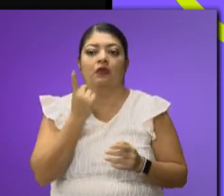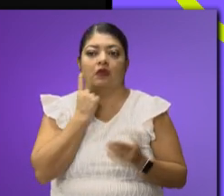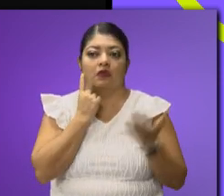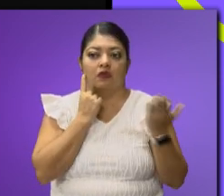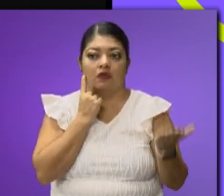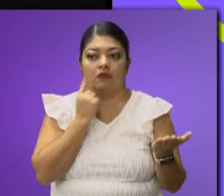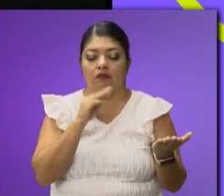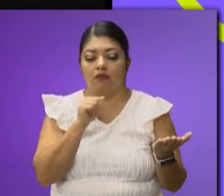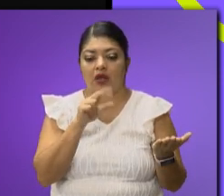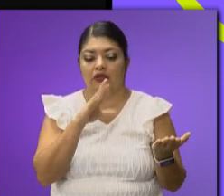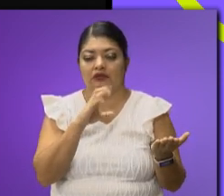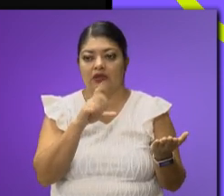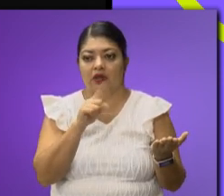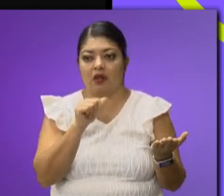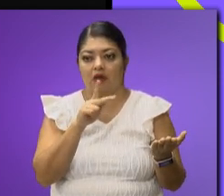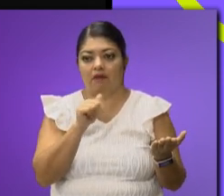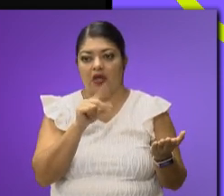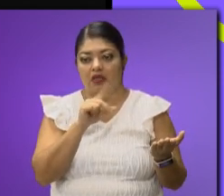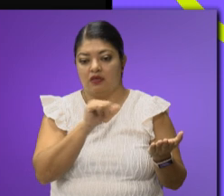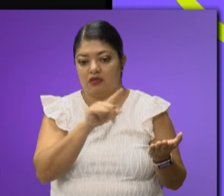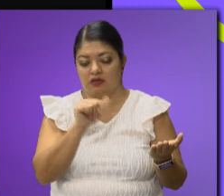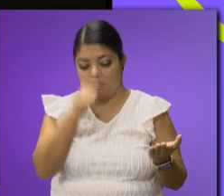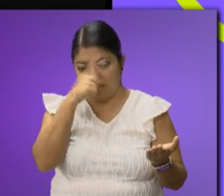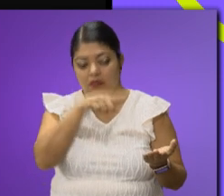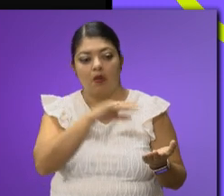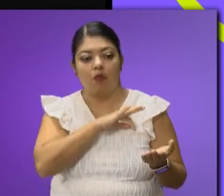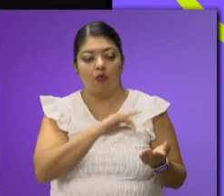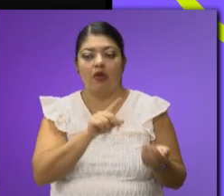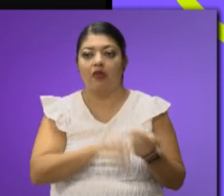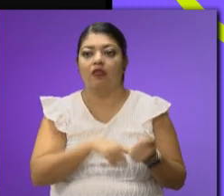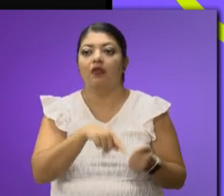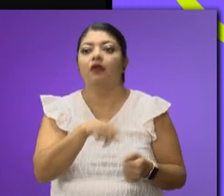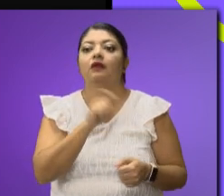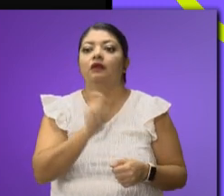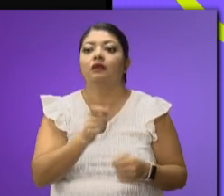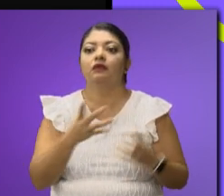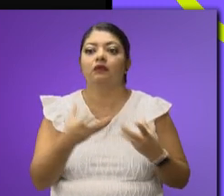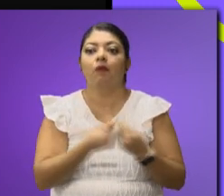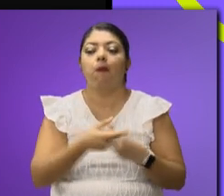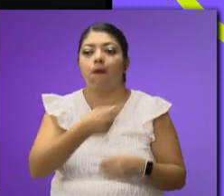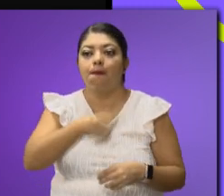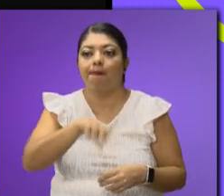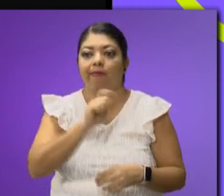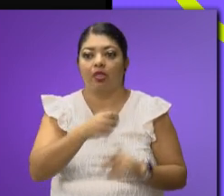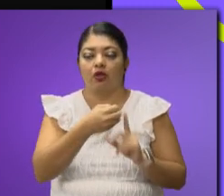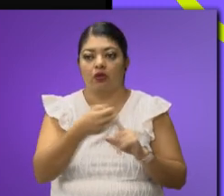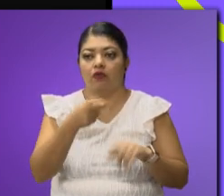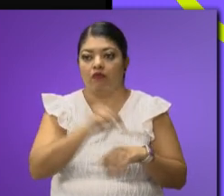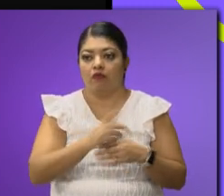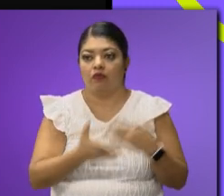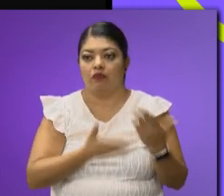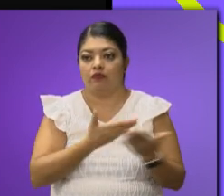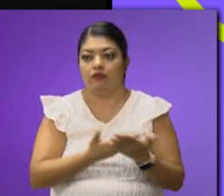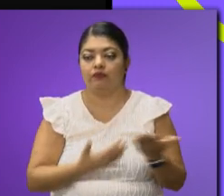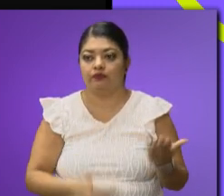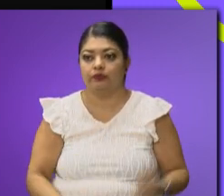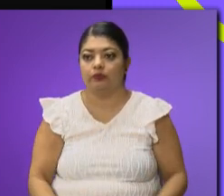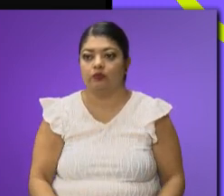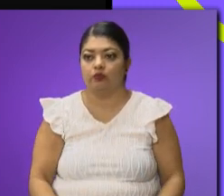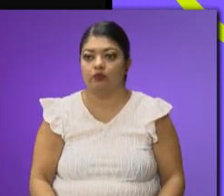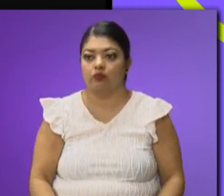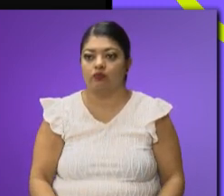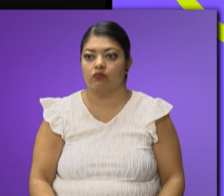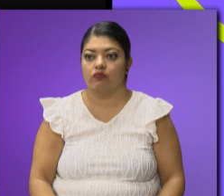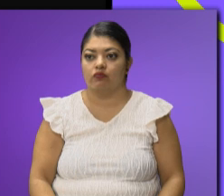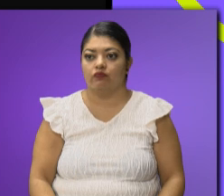diputada Marcela Padilla para que pudiera dar a conocer a los integrantes el orden del día propuesto.